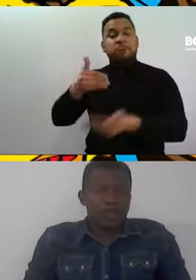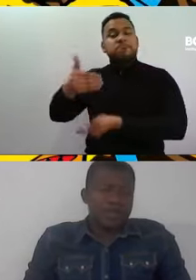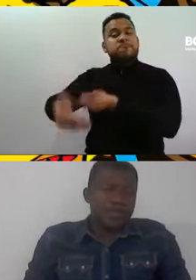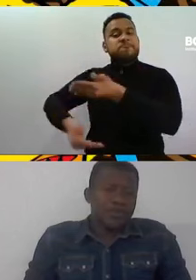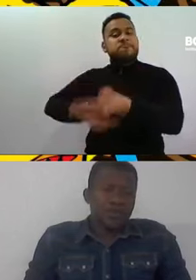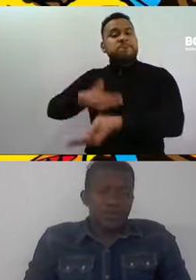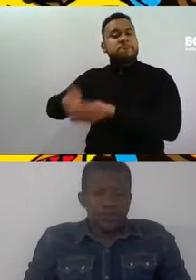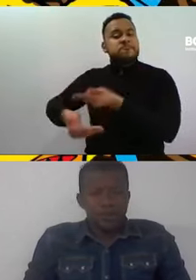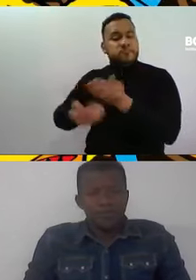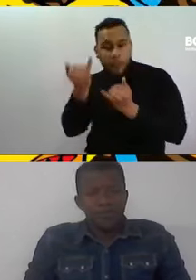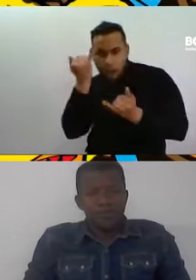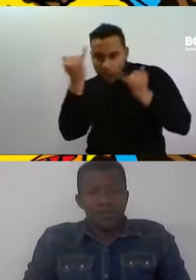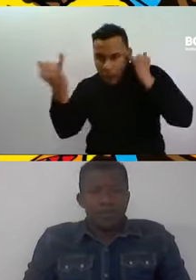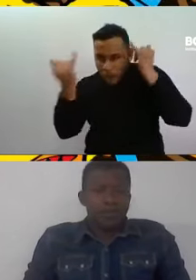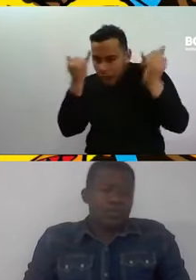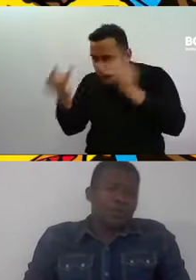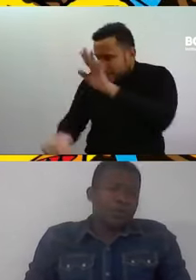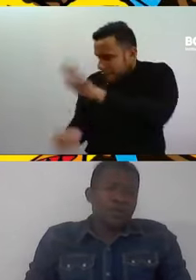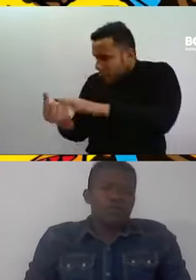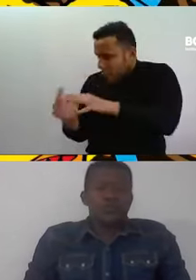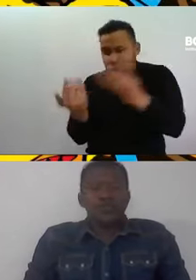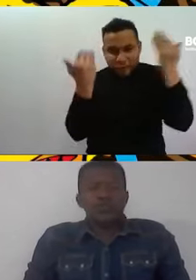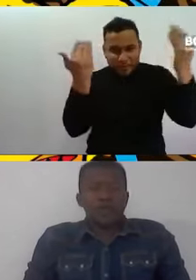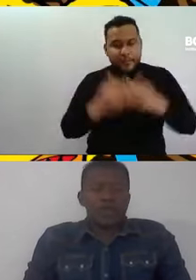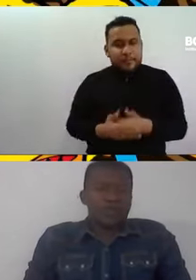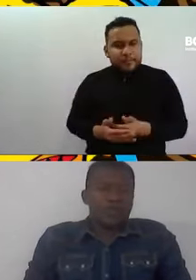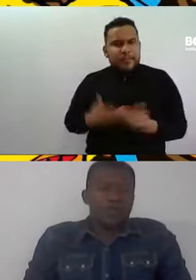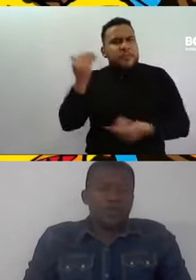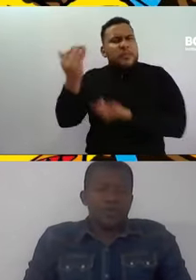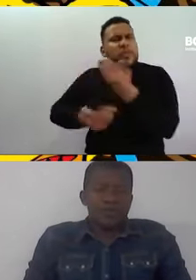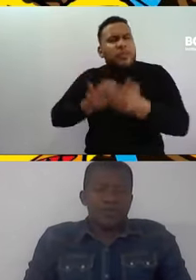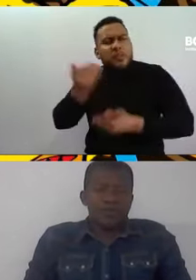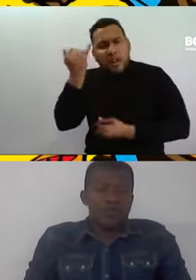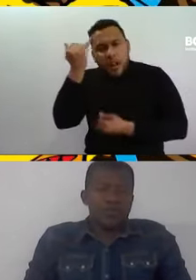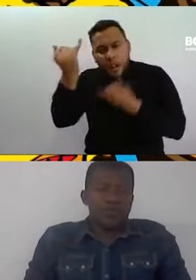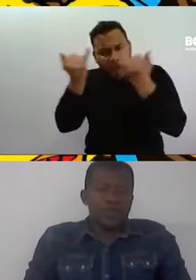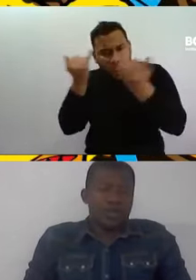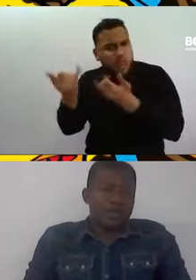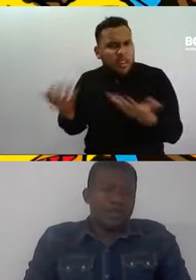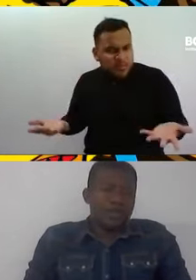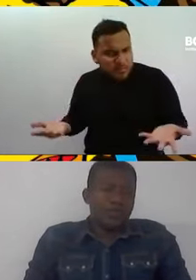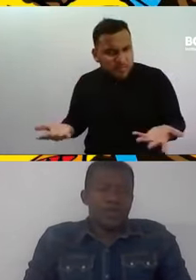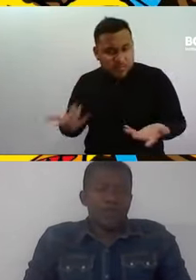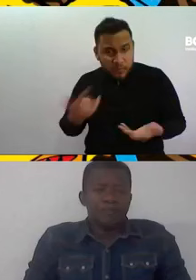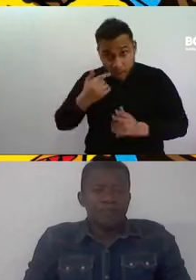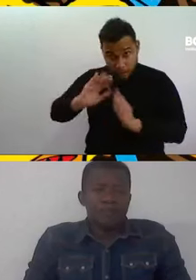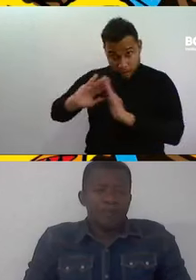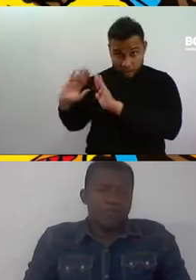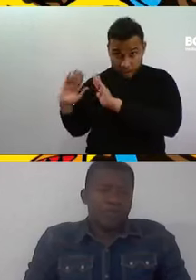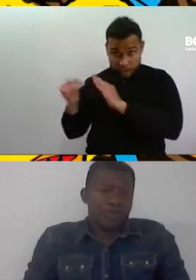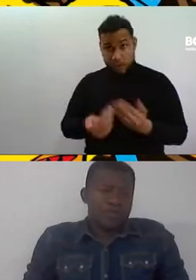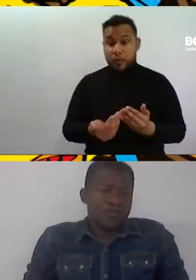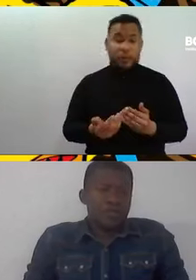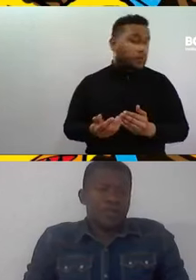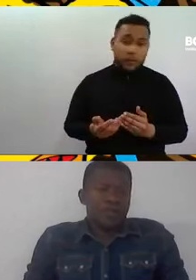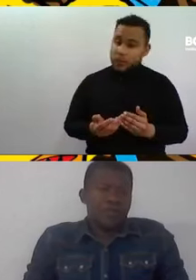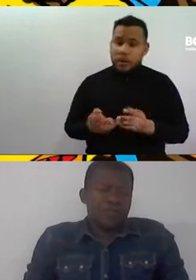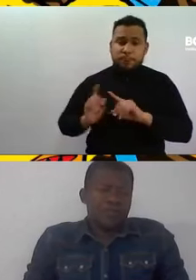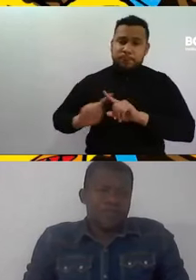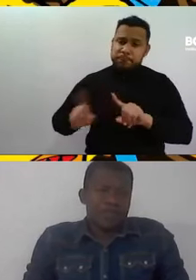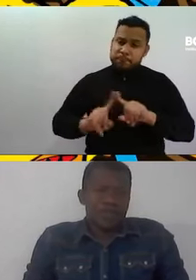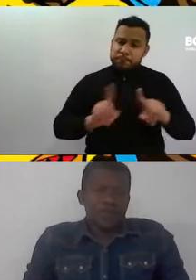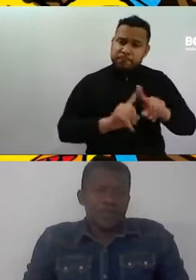procesos creativos. Y cuando hablo de procesos creativos, no me refiero solo a la literatura, sino a las